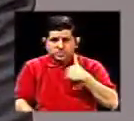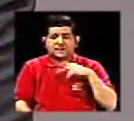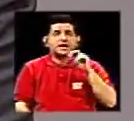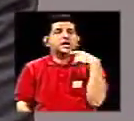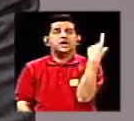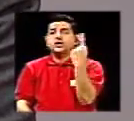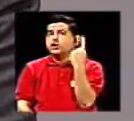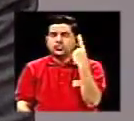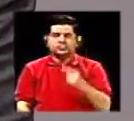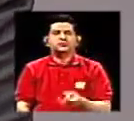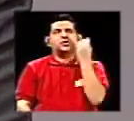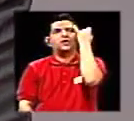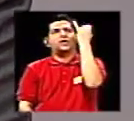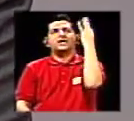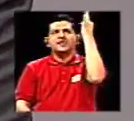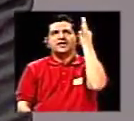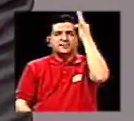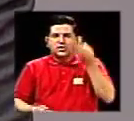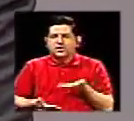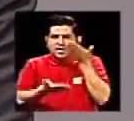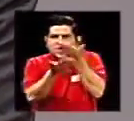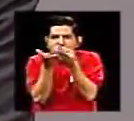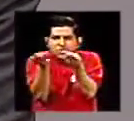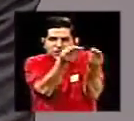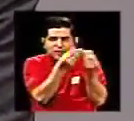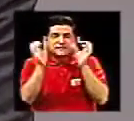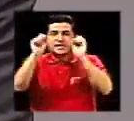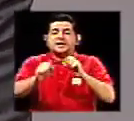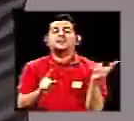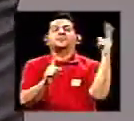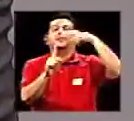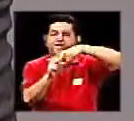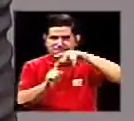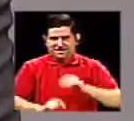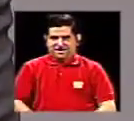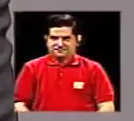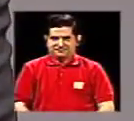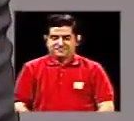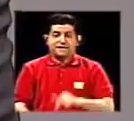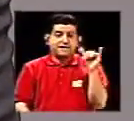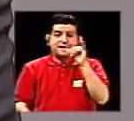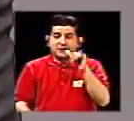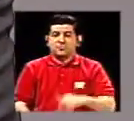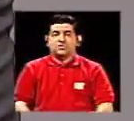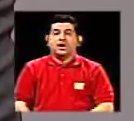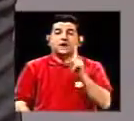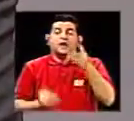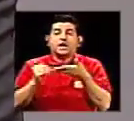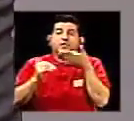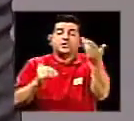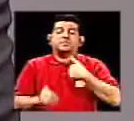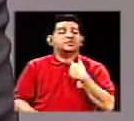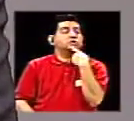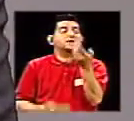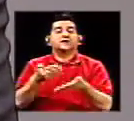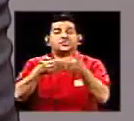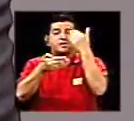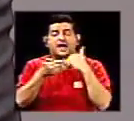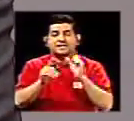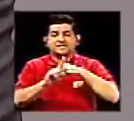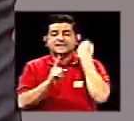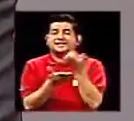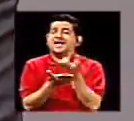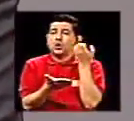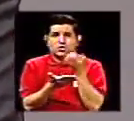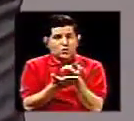solo concebir teóricamente una propuesta territorial, sino poderla llevar. Y bueno, y eso también pasa por un elemento que yo le mencionaba antes, la cuestión